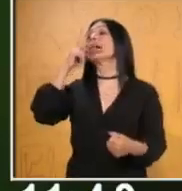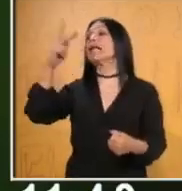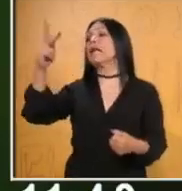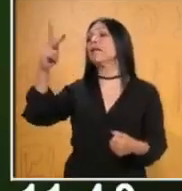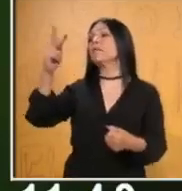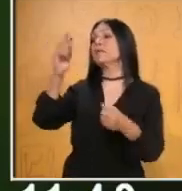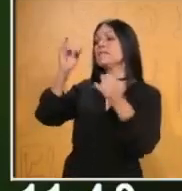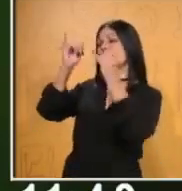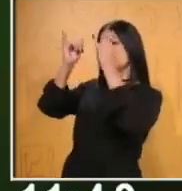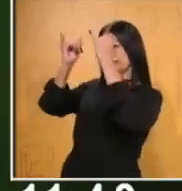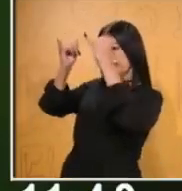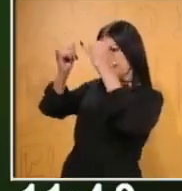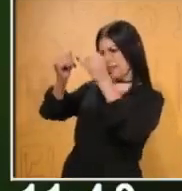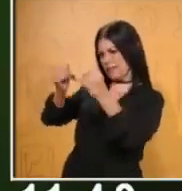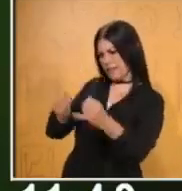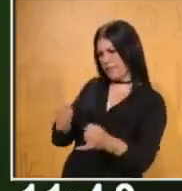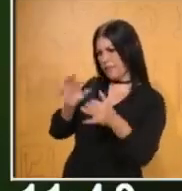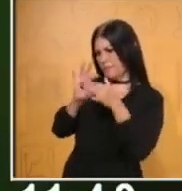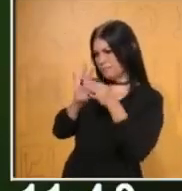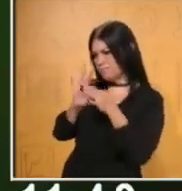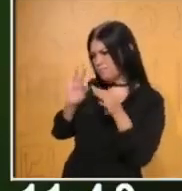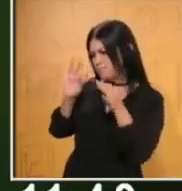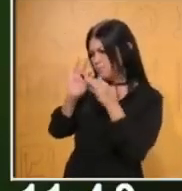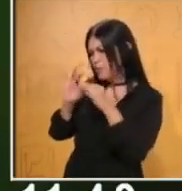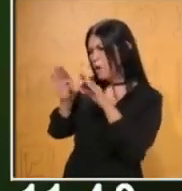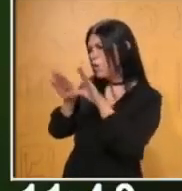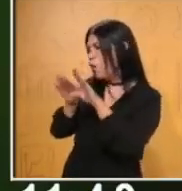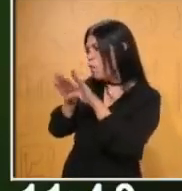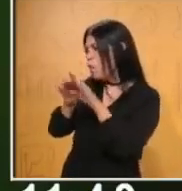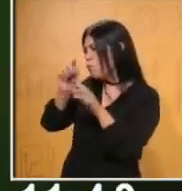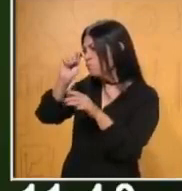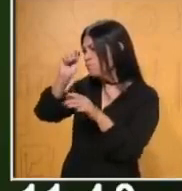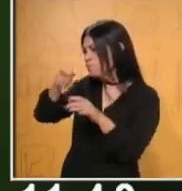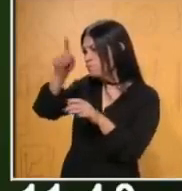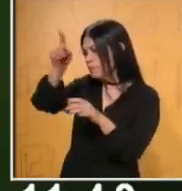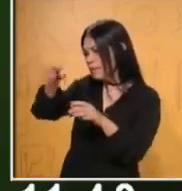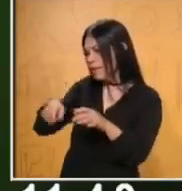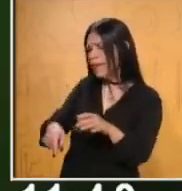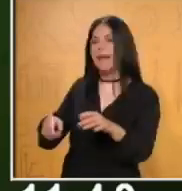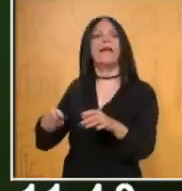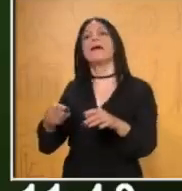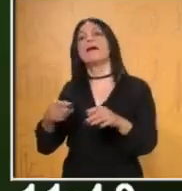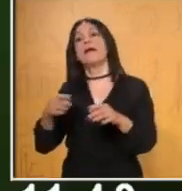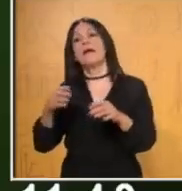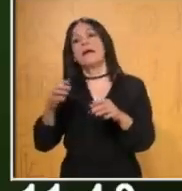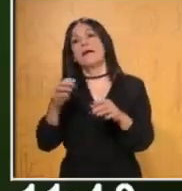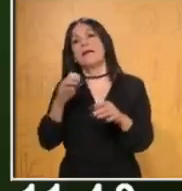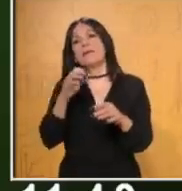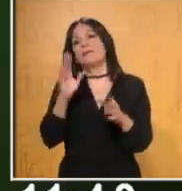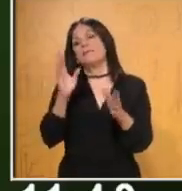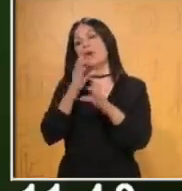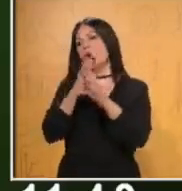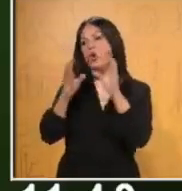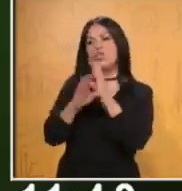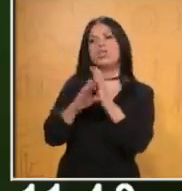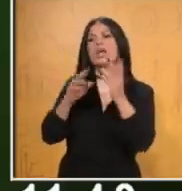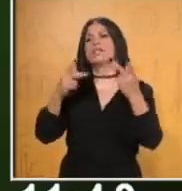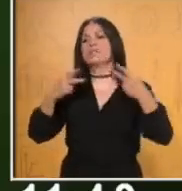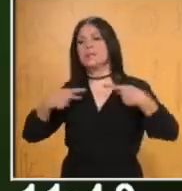atributos o cualidades de un sustantivo. Recordando que los sustantivos puede ser, en este